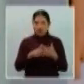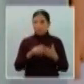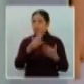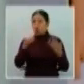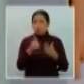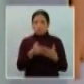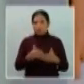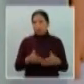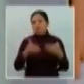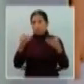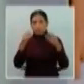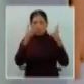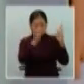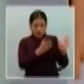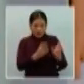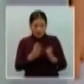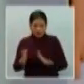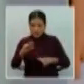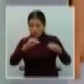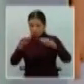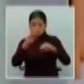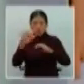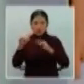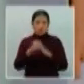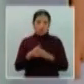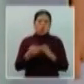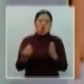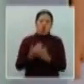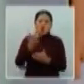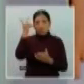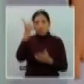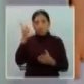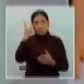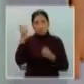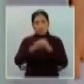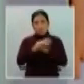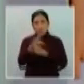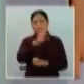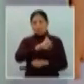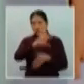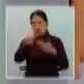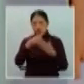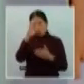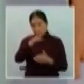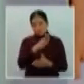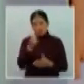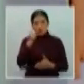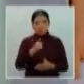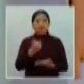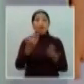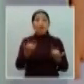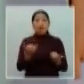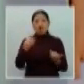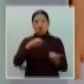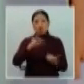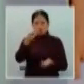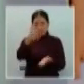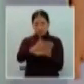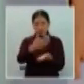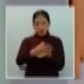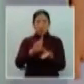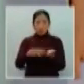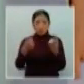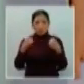llevar adelante toda la planificación de políticas públicas para todos y todas. Vamos a hacer una breve pausa en Primer Plano y